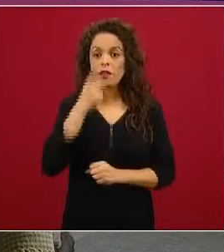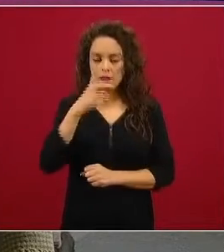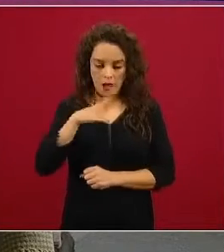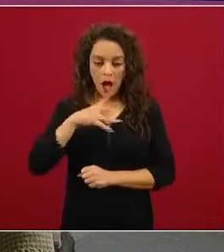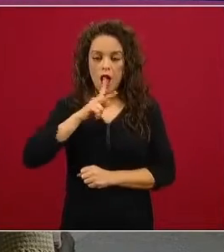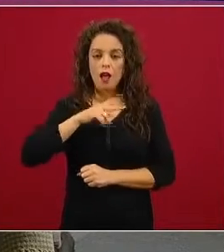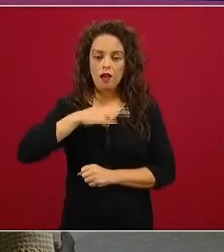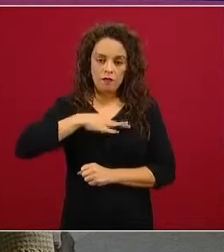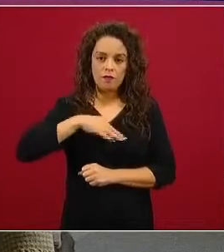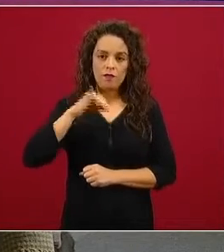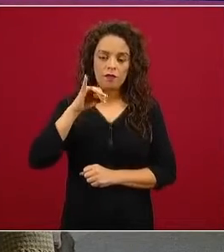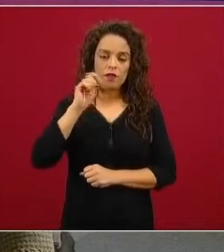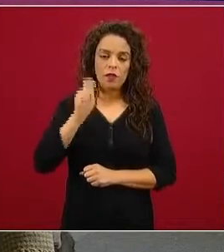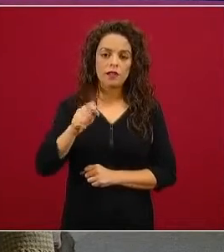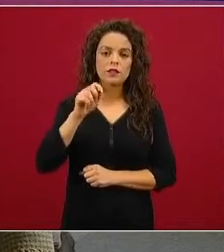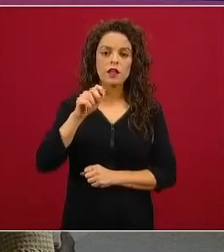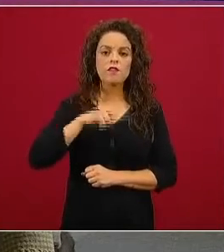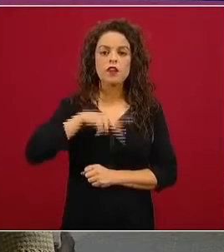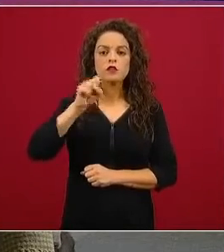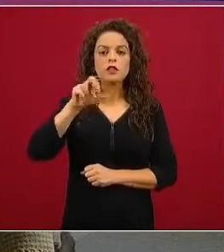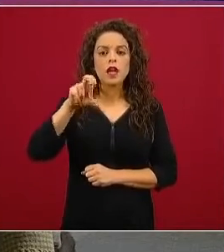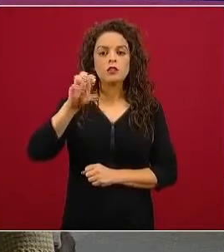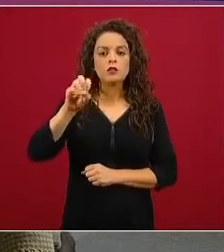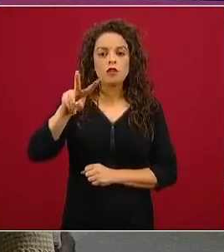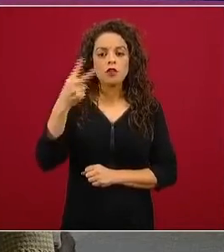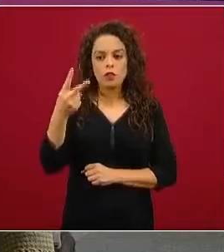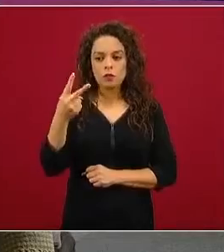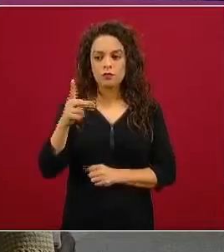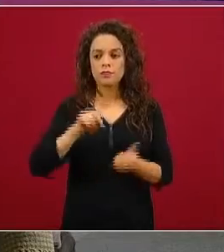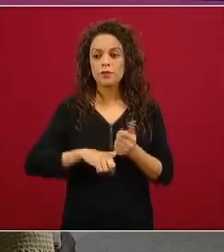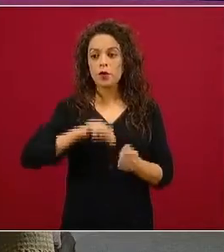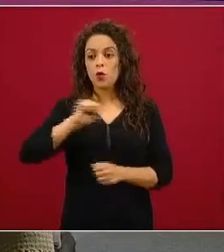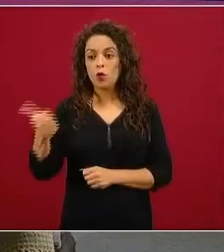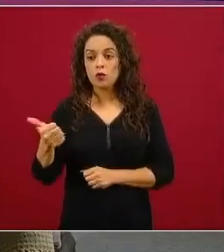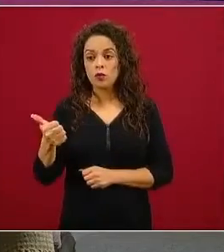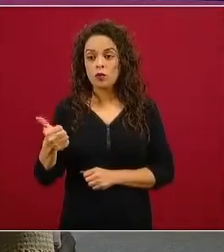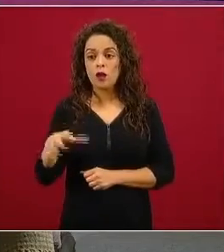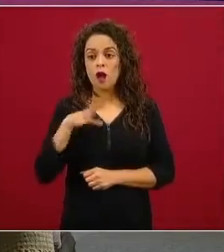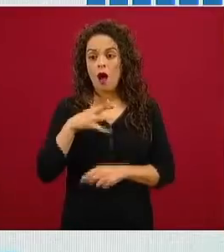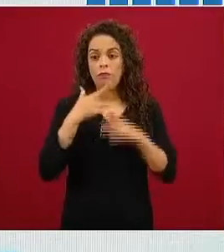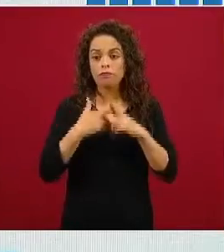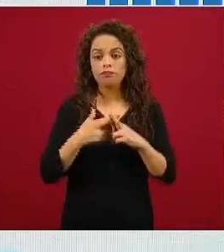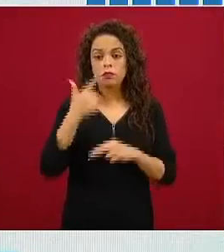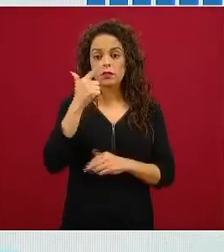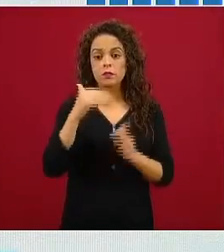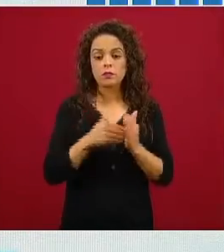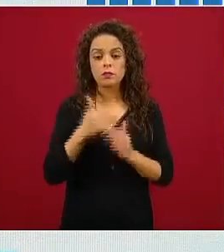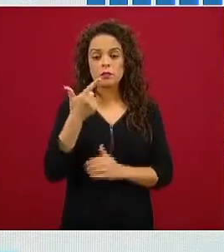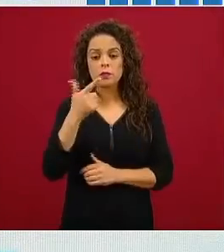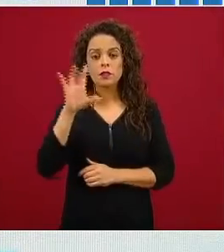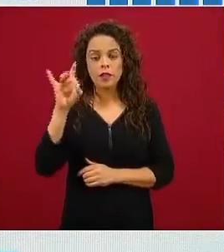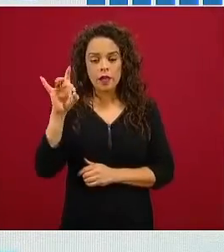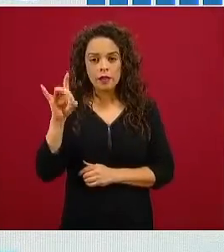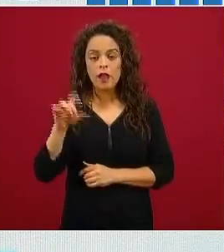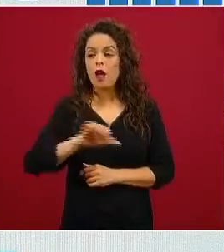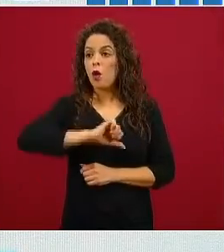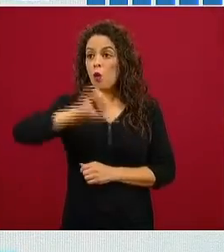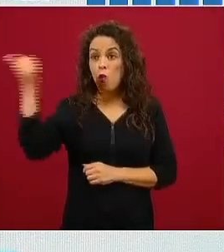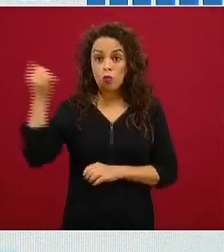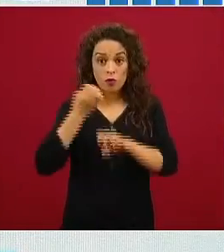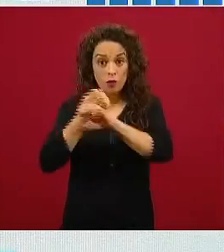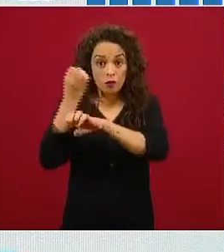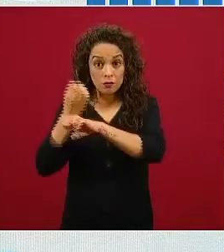nacional, 26% de las 10,402 camas, lo que representa 2,672, están ocupadas para